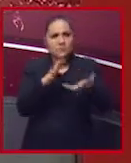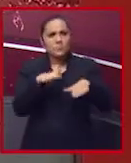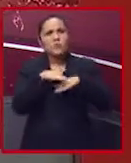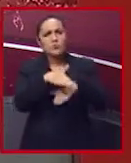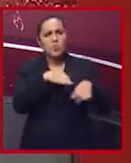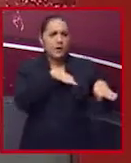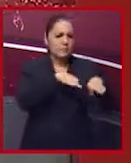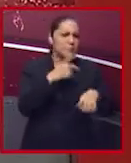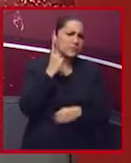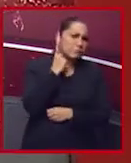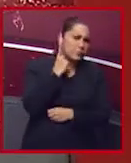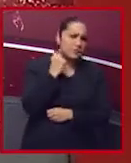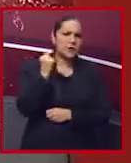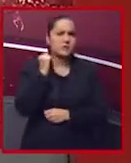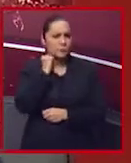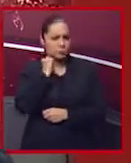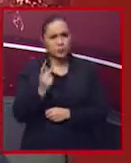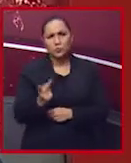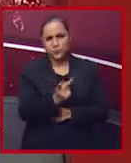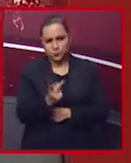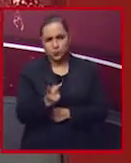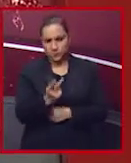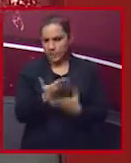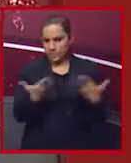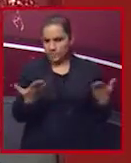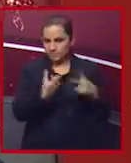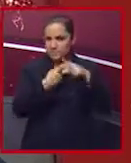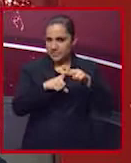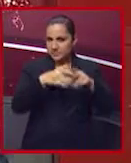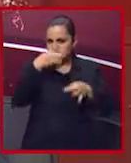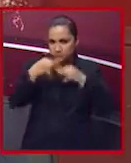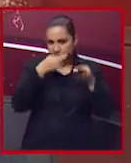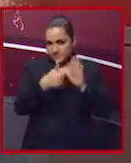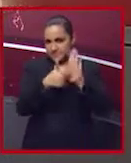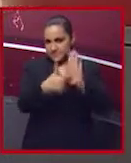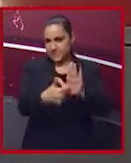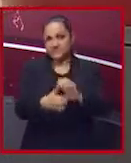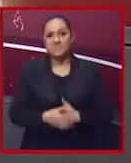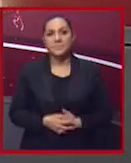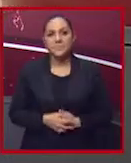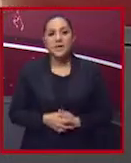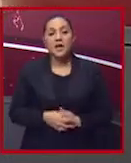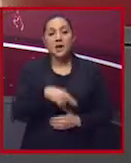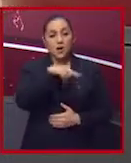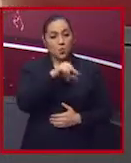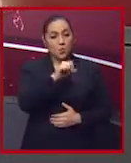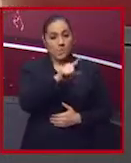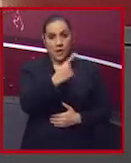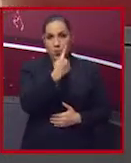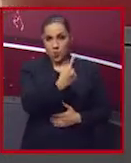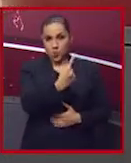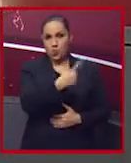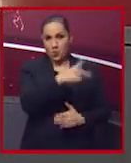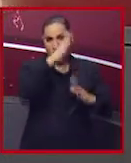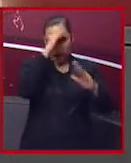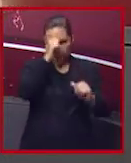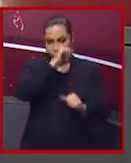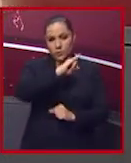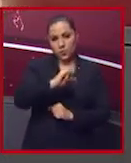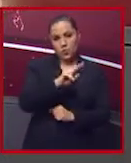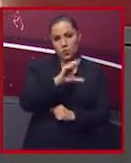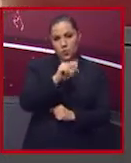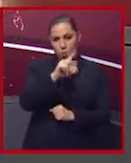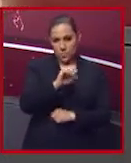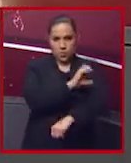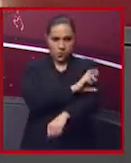cámaras del Congreso de la Unión. Vamos de inmediato con los detalles. Bueno, a partir de lo establecido en el numeral primero del acuerdo de la Junta de Coordinación